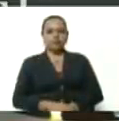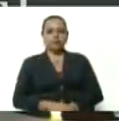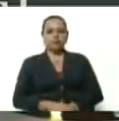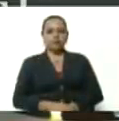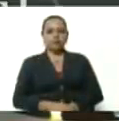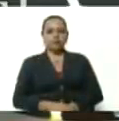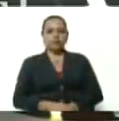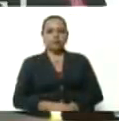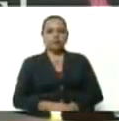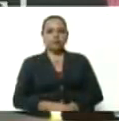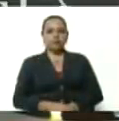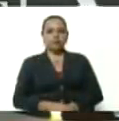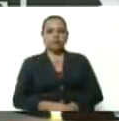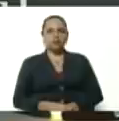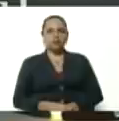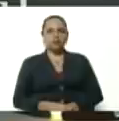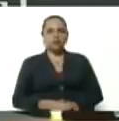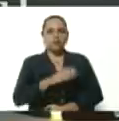El